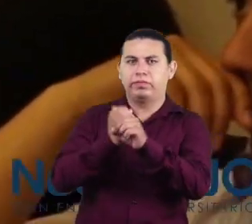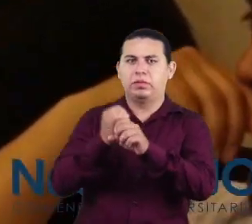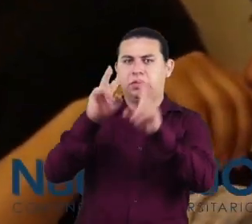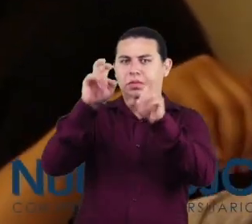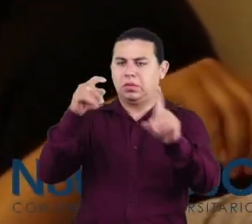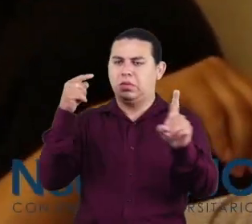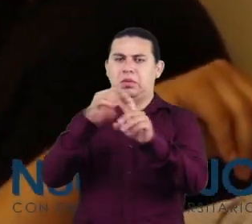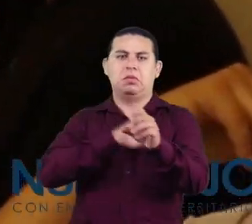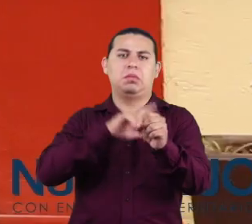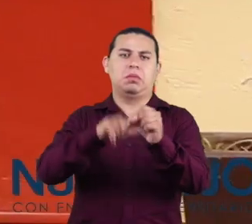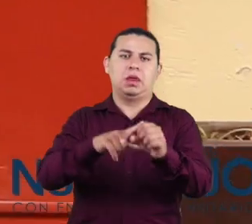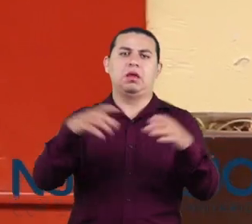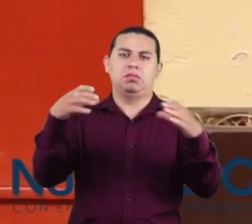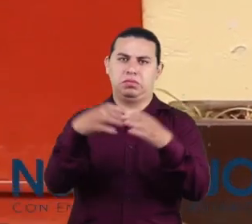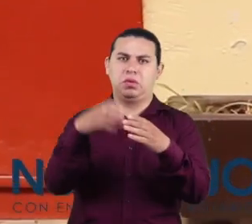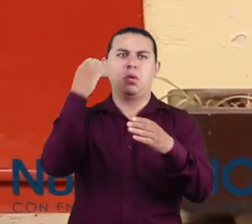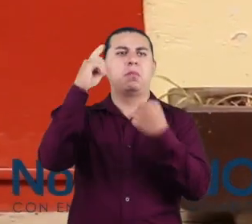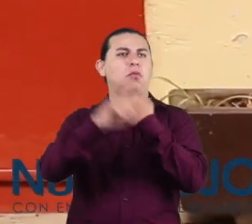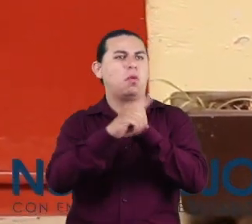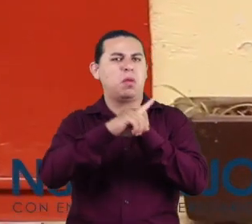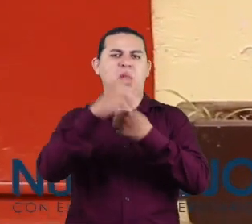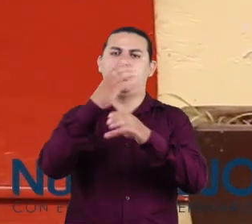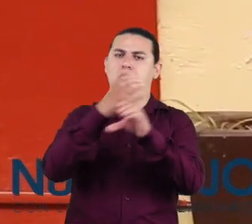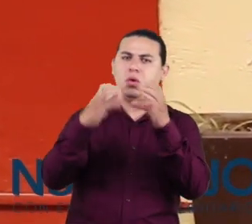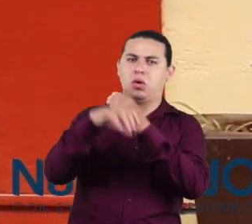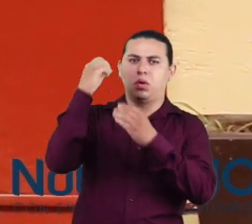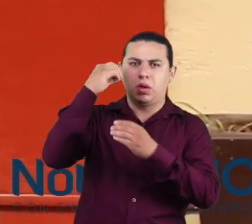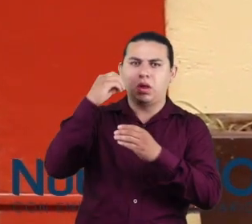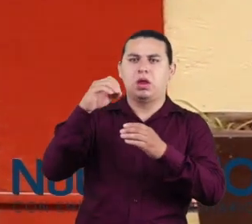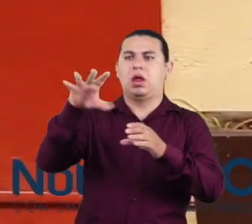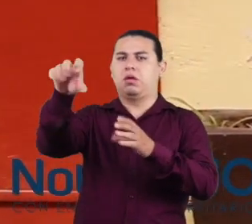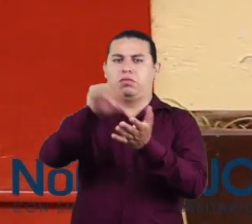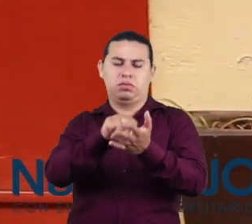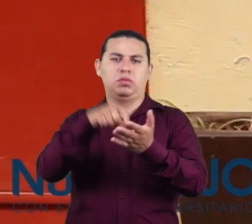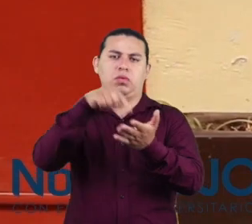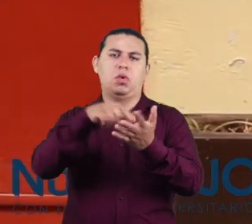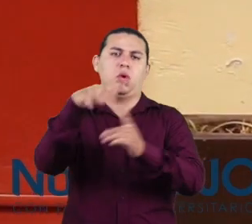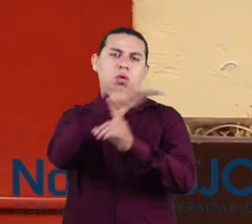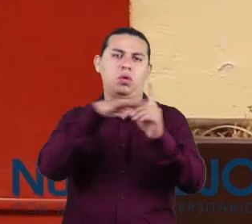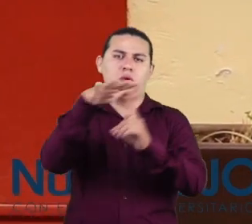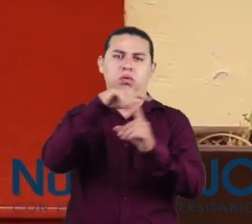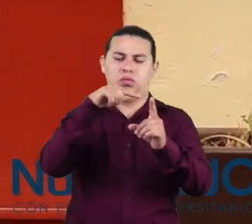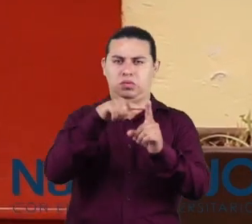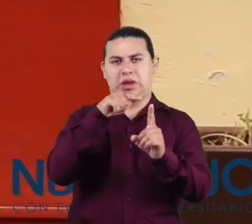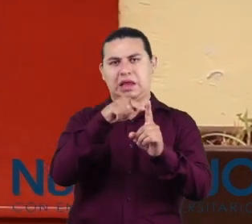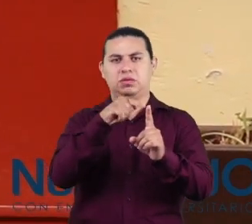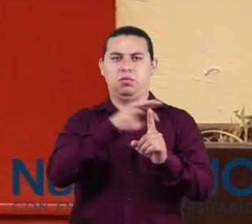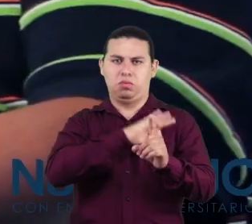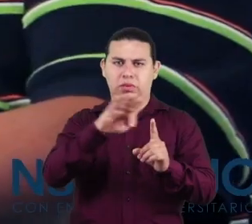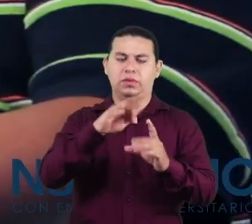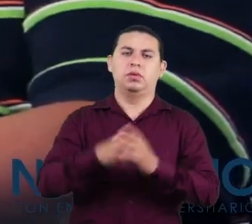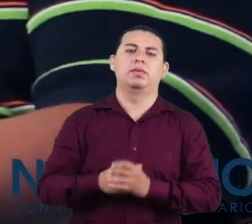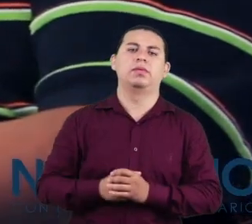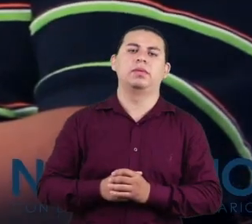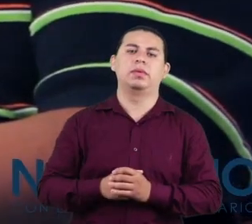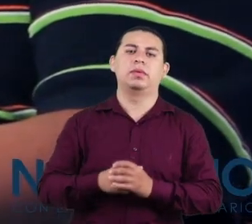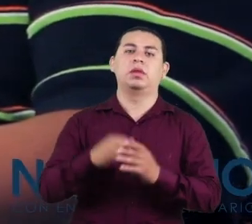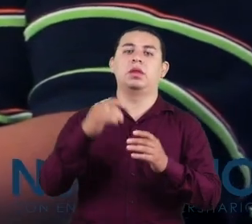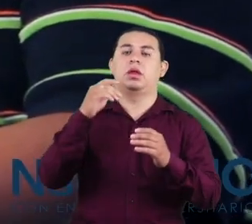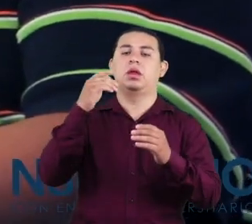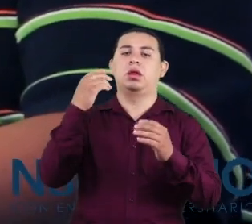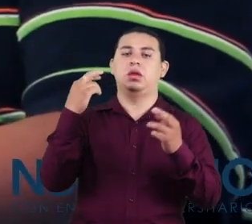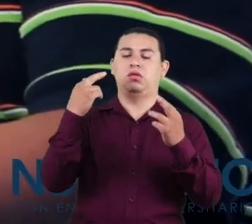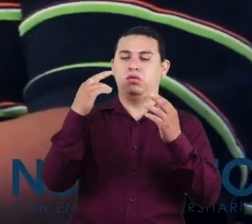investigación con los fenómenos sociales de impacto en Oaxaca, la región sur-sureste del país y América Latina, creando